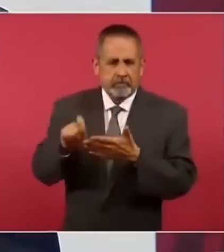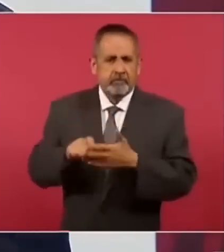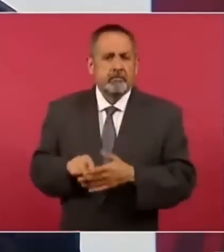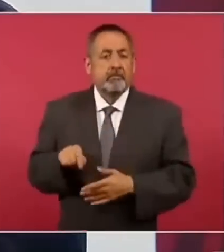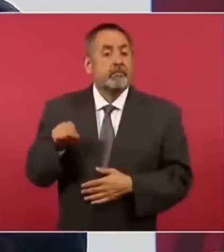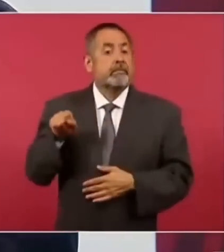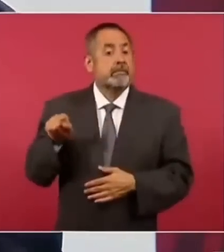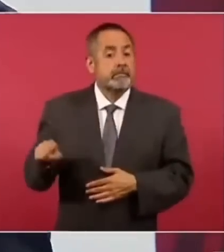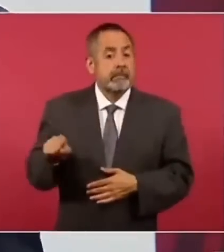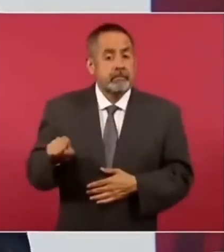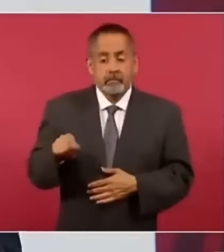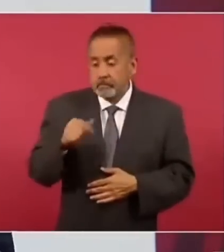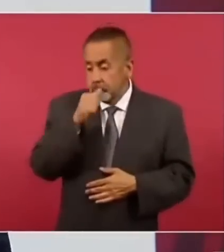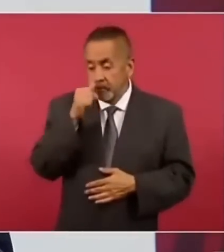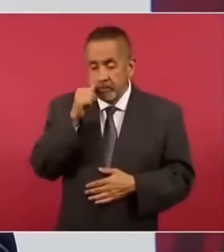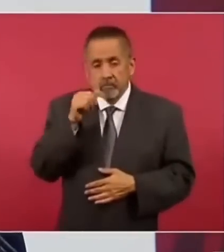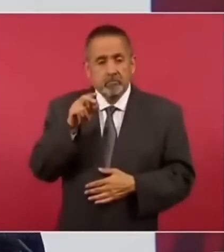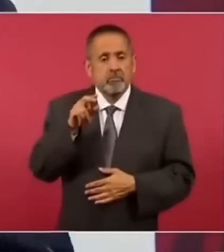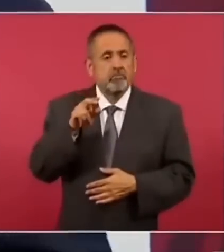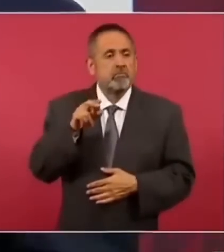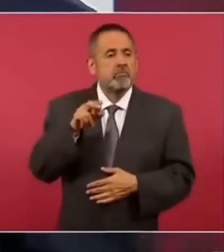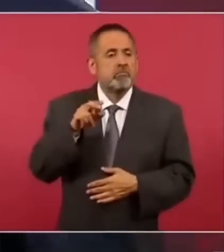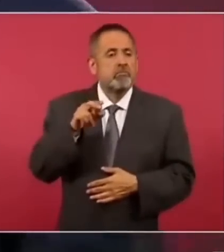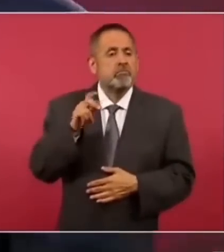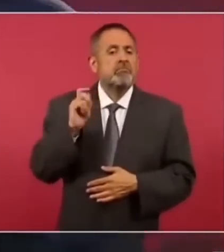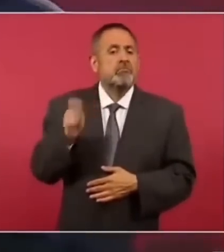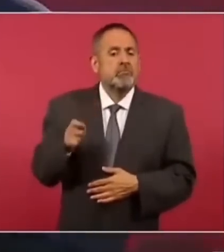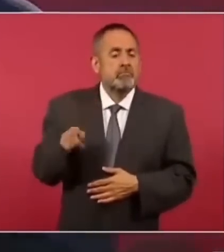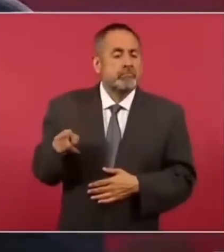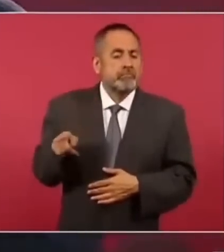nunca dejó de hablar